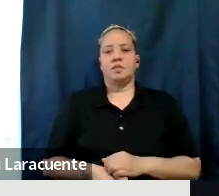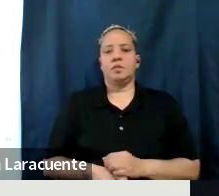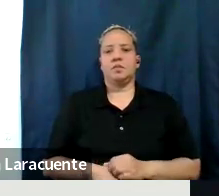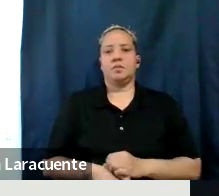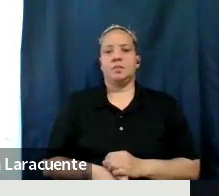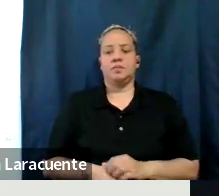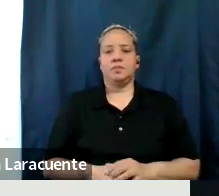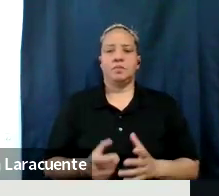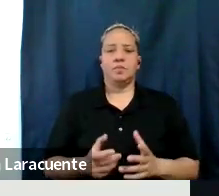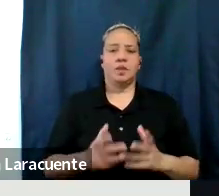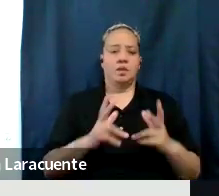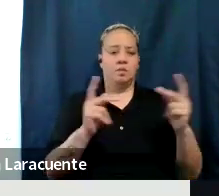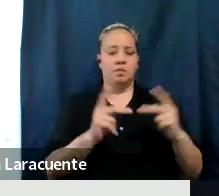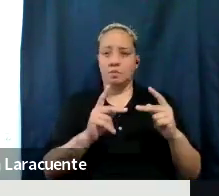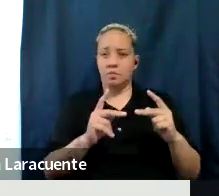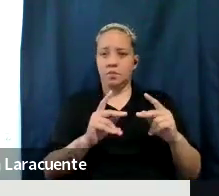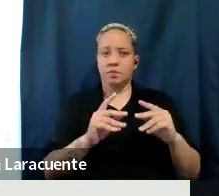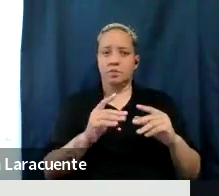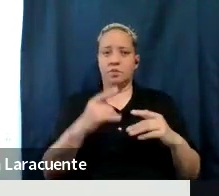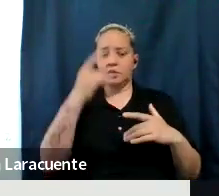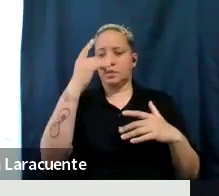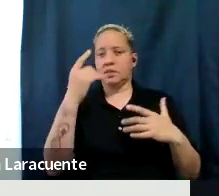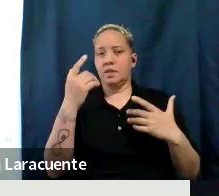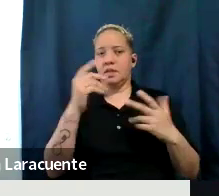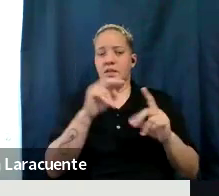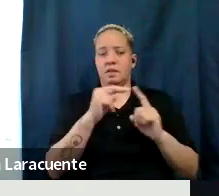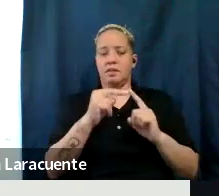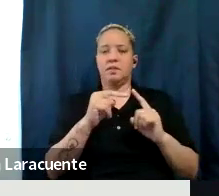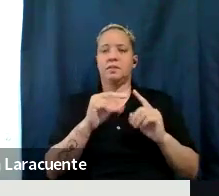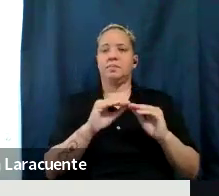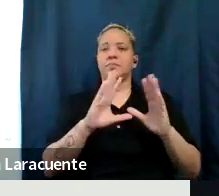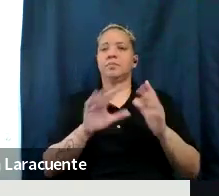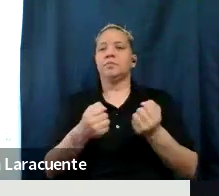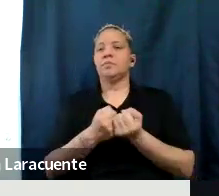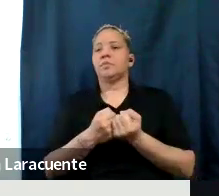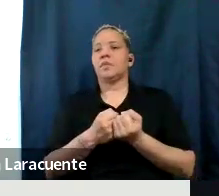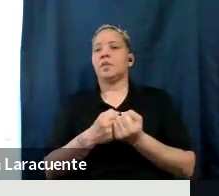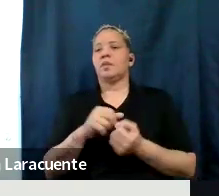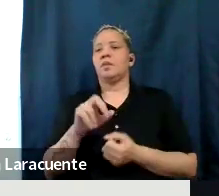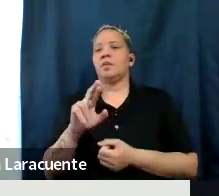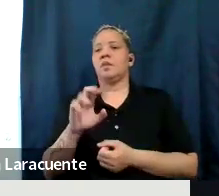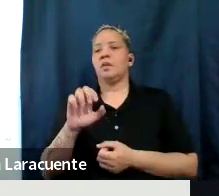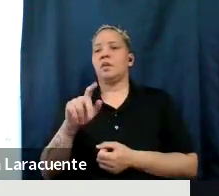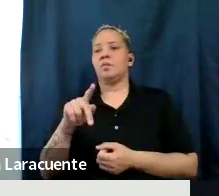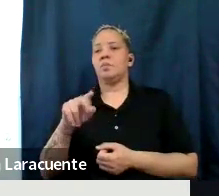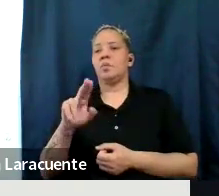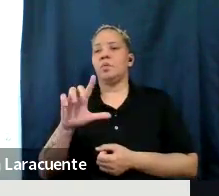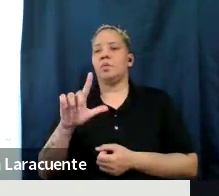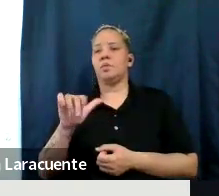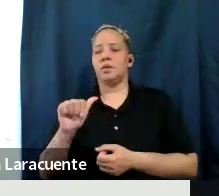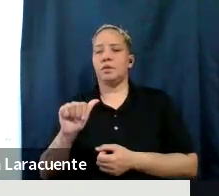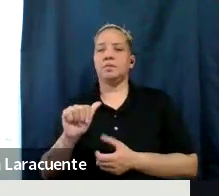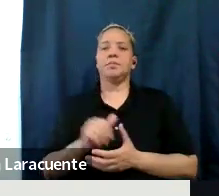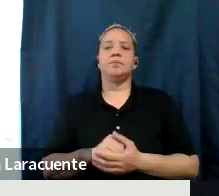su posicionamiento claro de Juan Ramón Jiménez del lado de la República, eh, la verdad es que Juan Ramón Jiménez era una